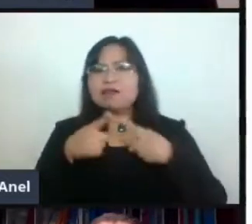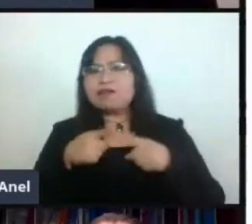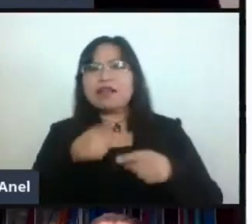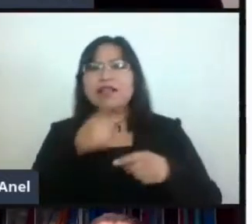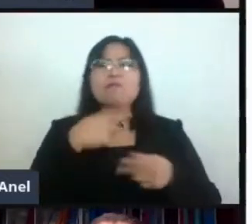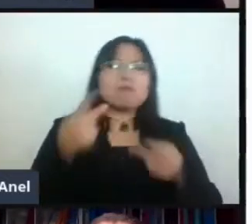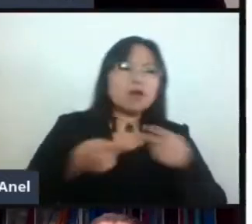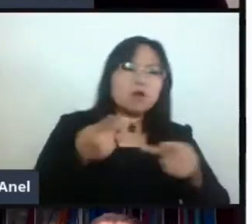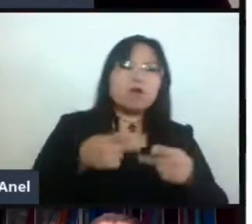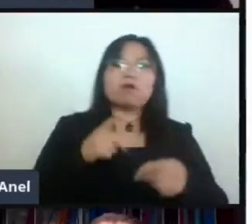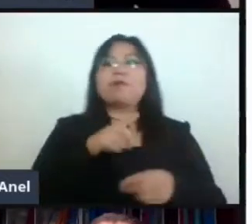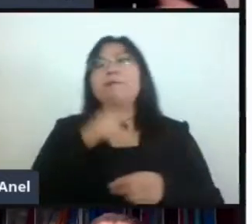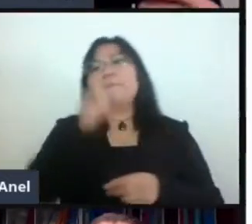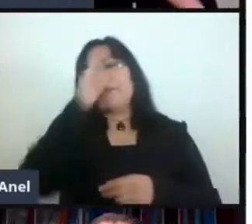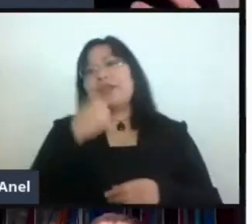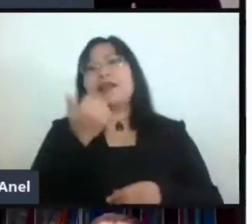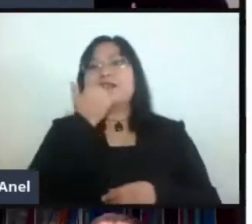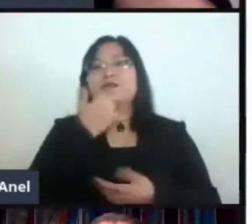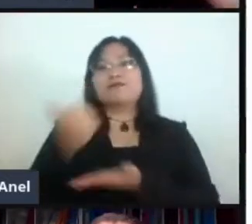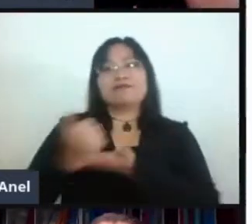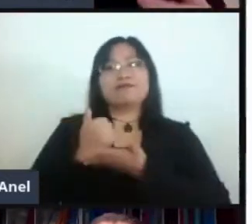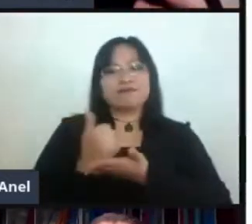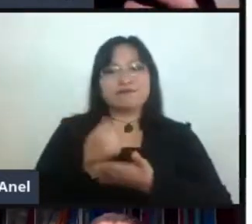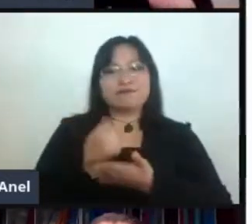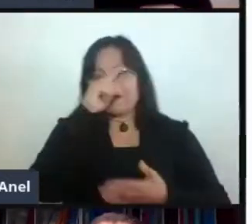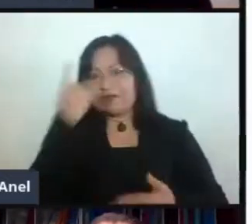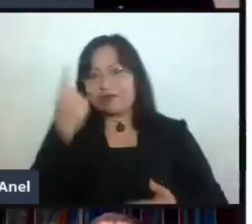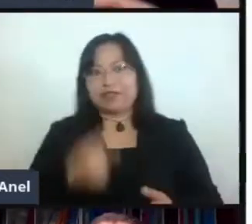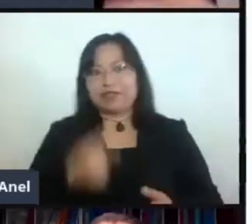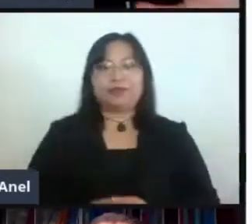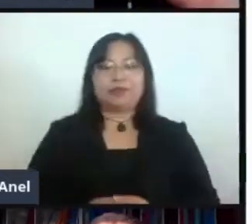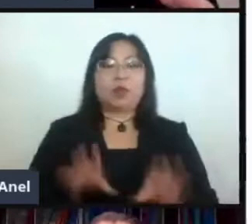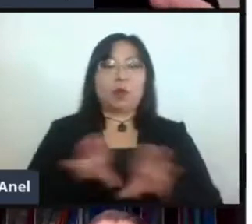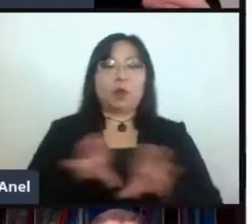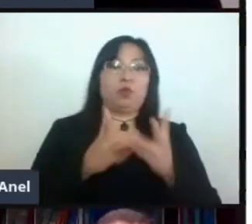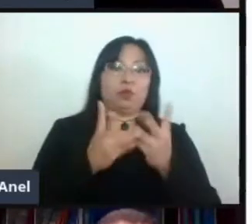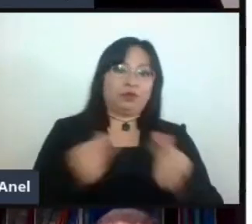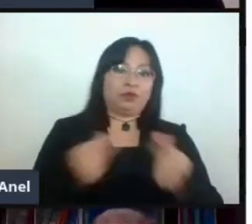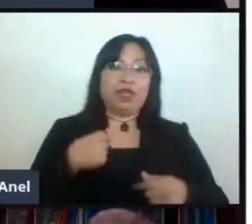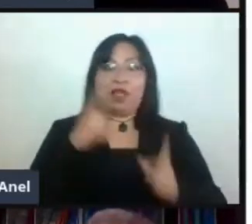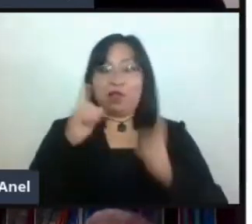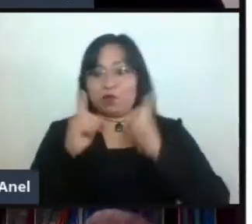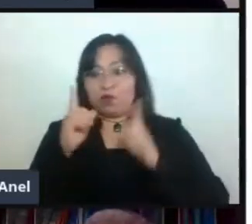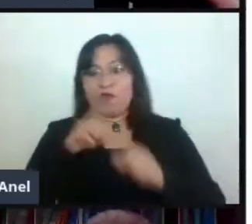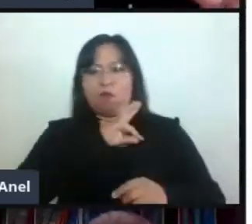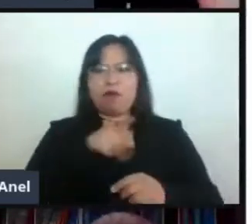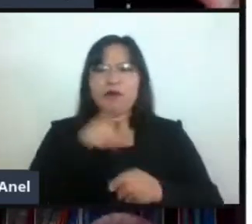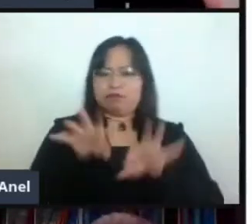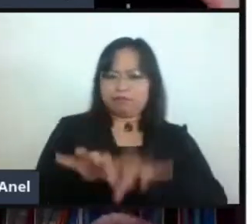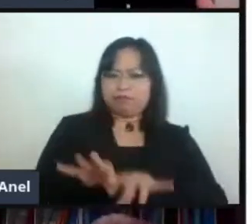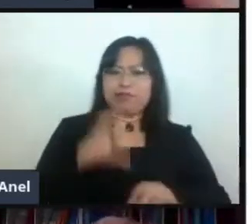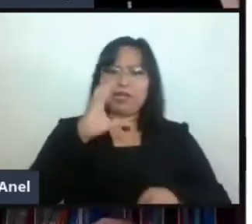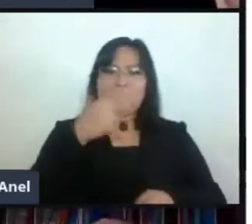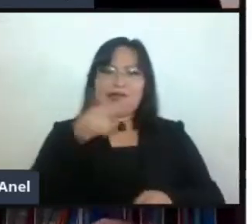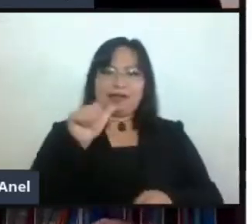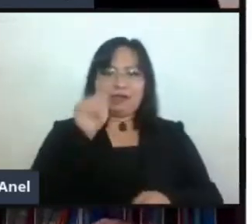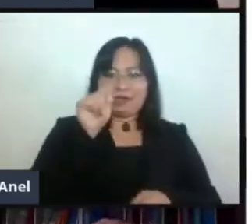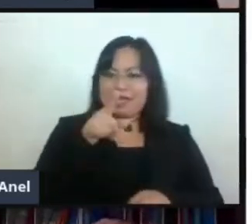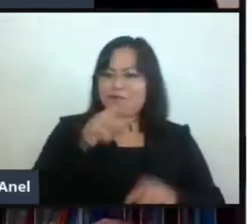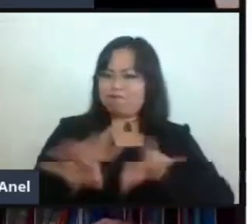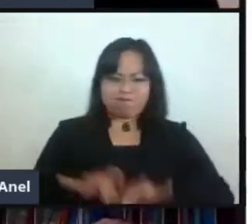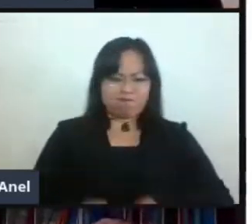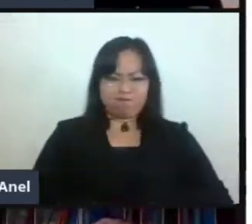contestar sus preguntas. Sabemos que el chat está súper activo, eso nos encanta porque lo que buscamos es dar la mayor cantidad